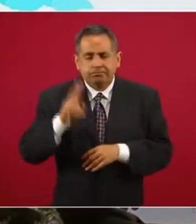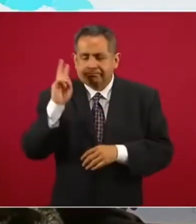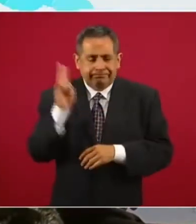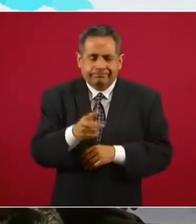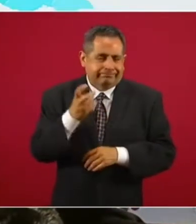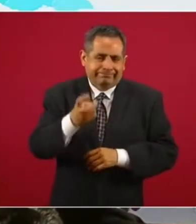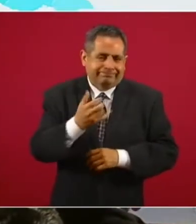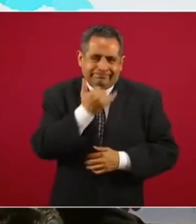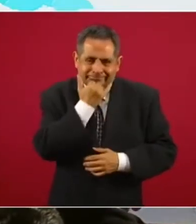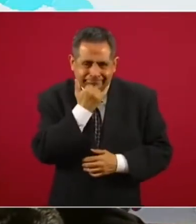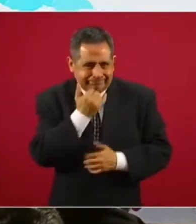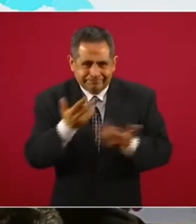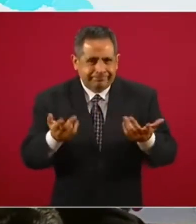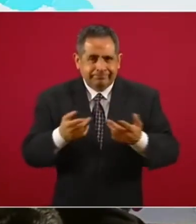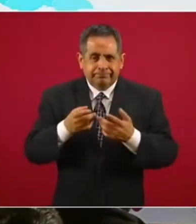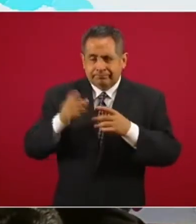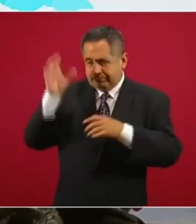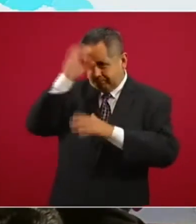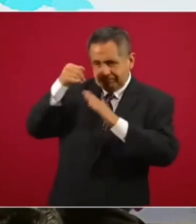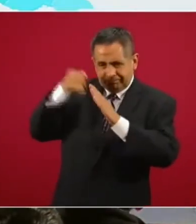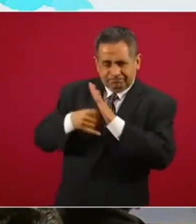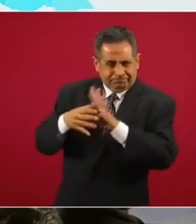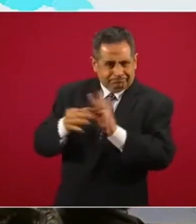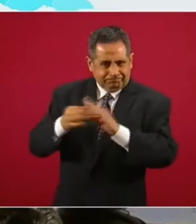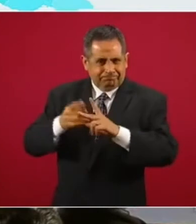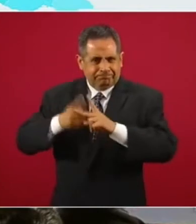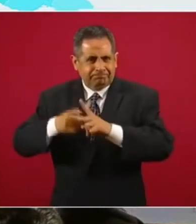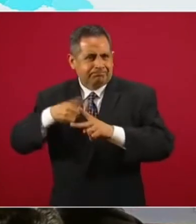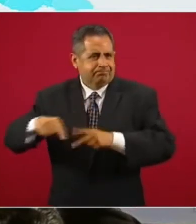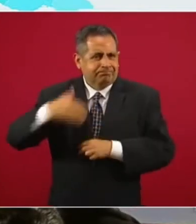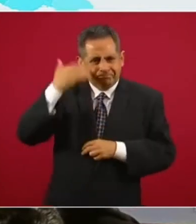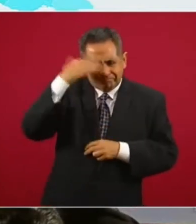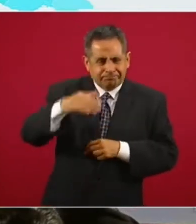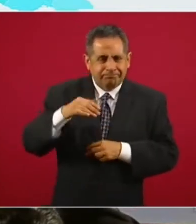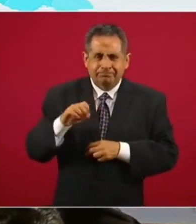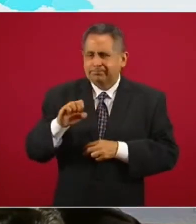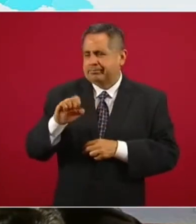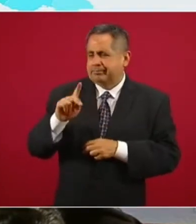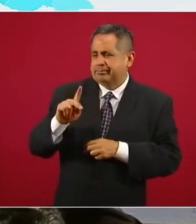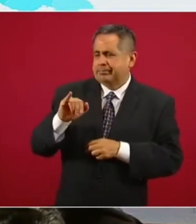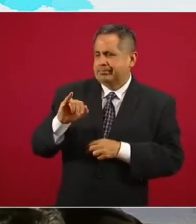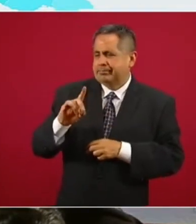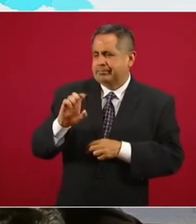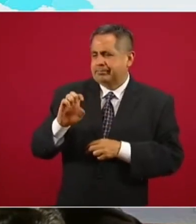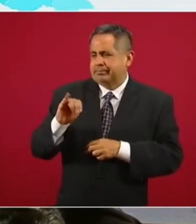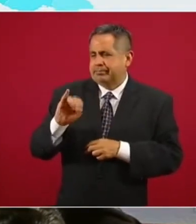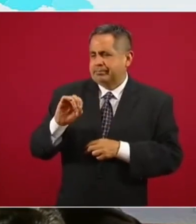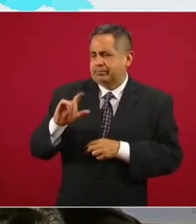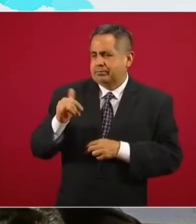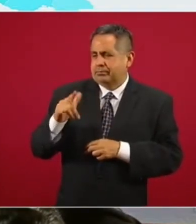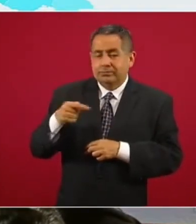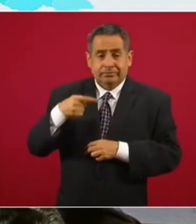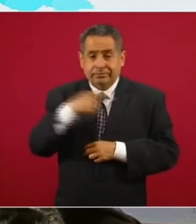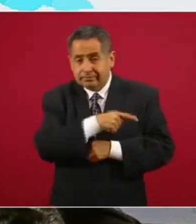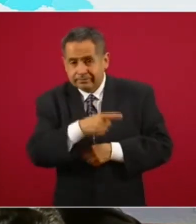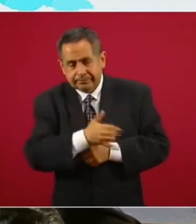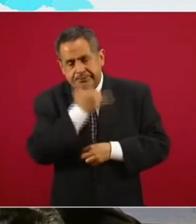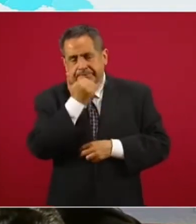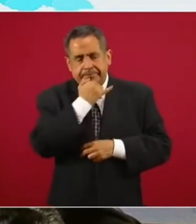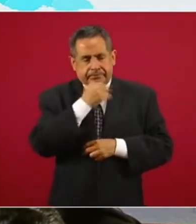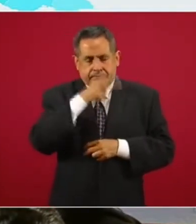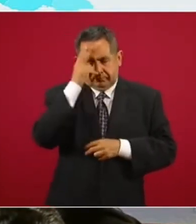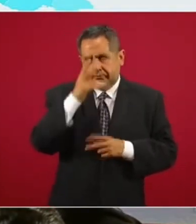técnico, desde el punto de vista de la ciencia básica de la salud pública, que es la epidemiología, es un error, es una